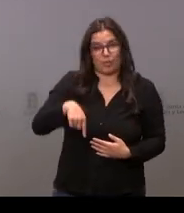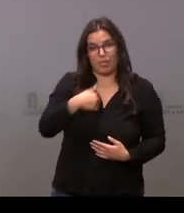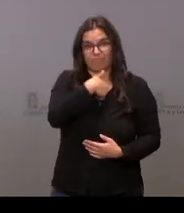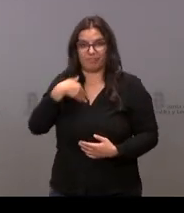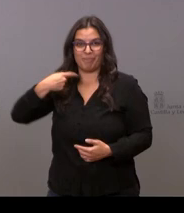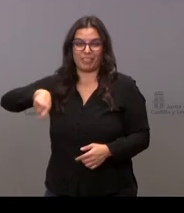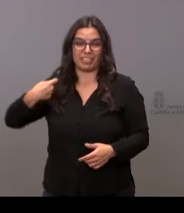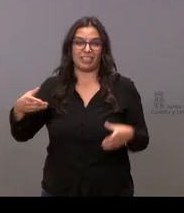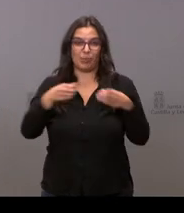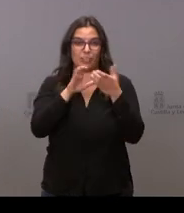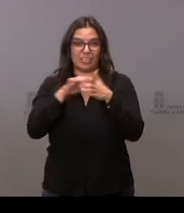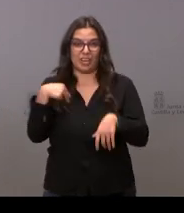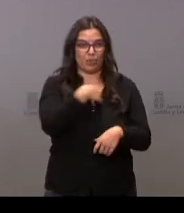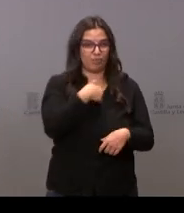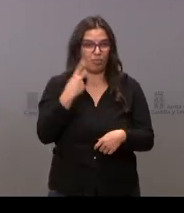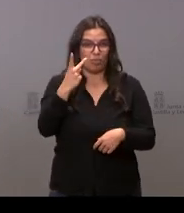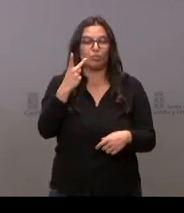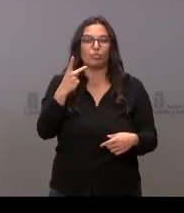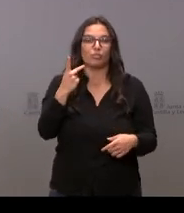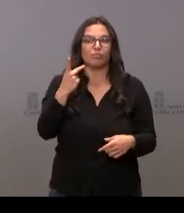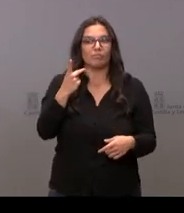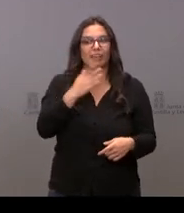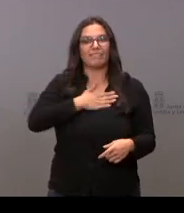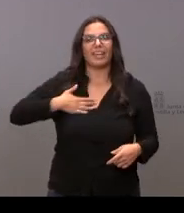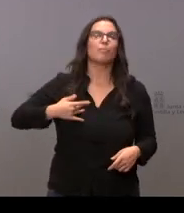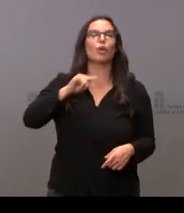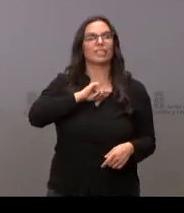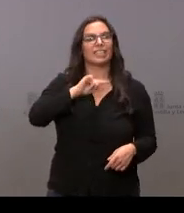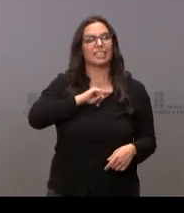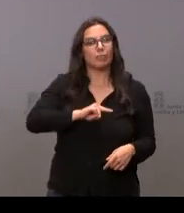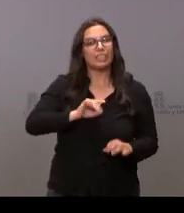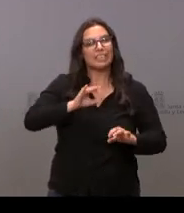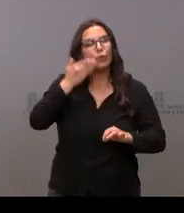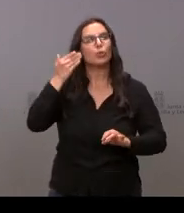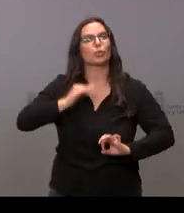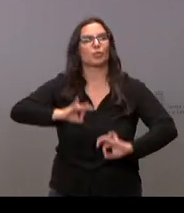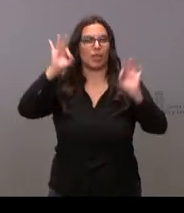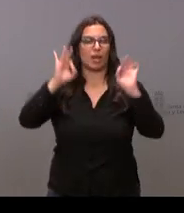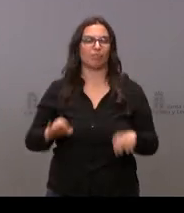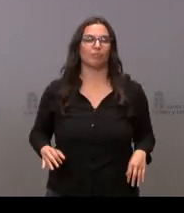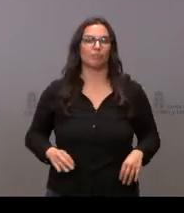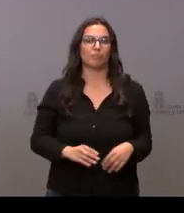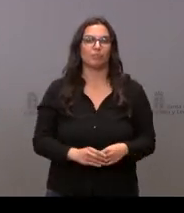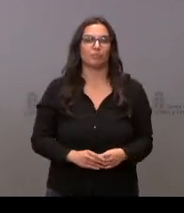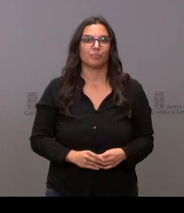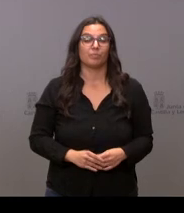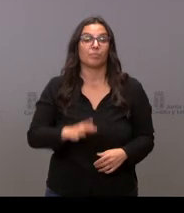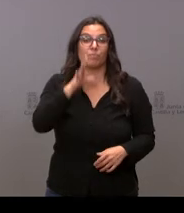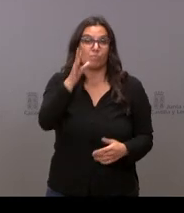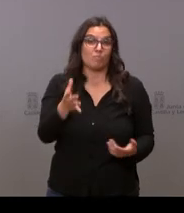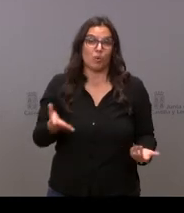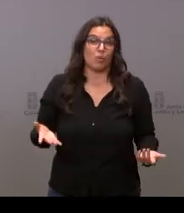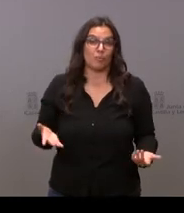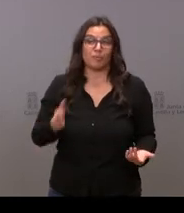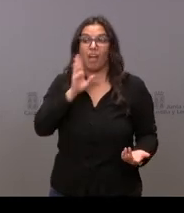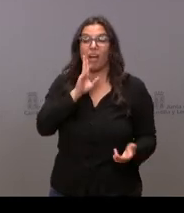la junta por otro nos sintamos que nos sentimos especialmente orgullosos porque desde luego lo